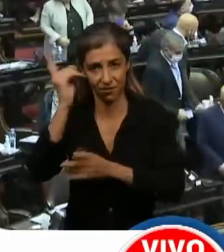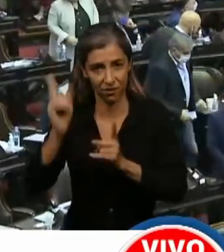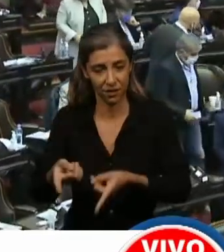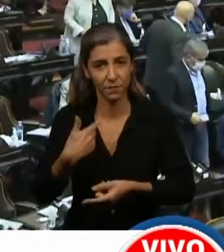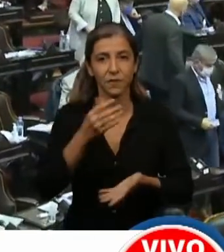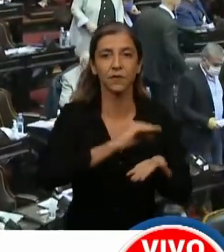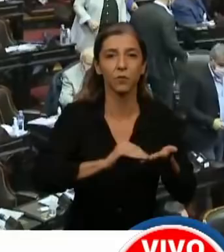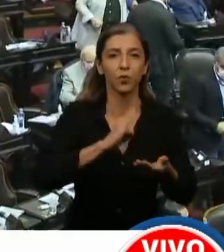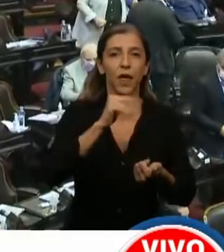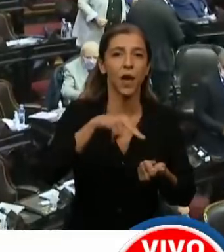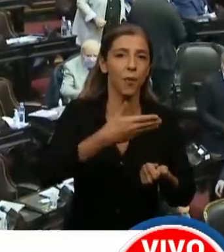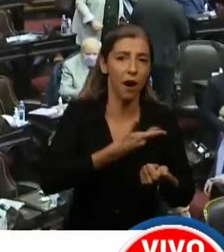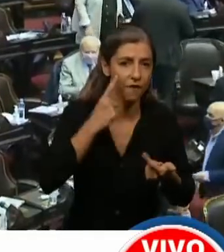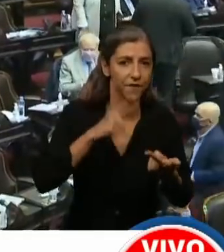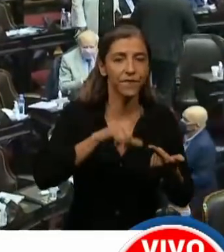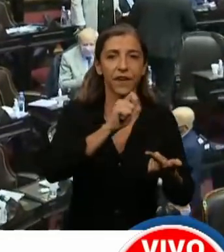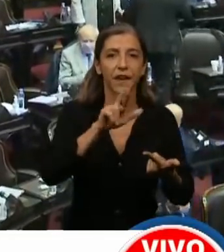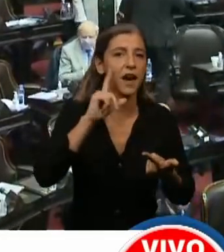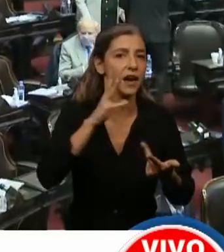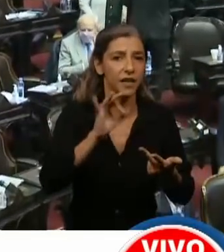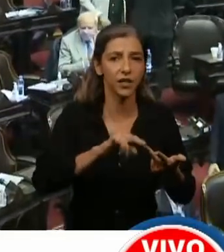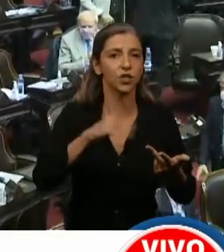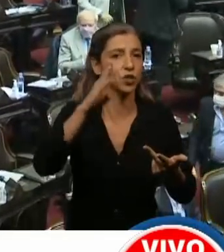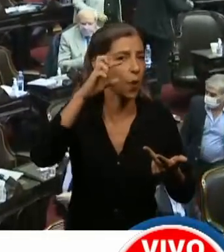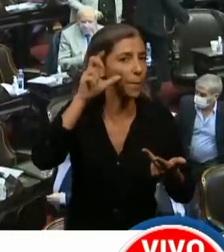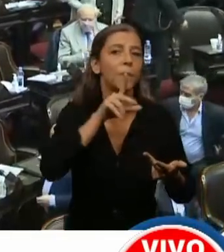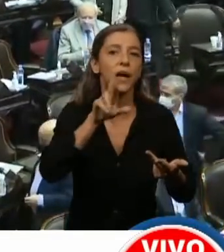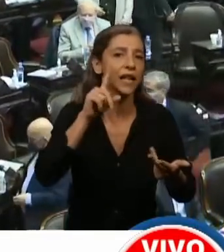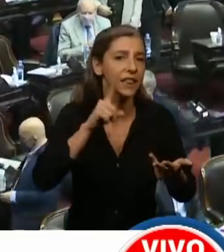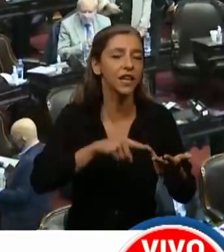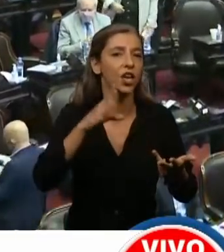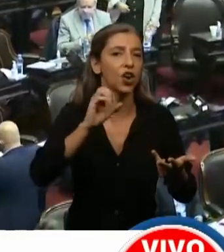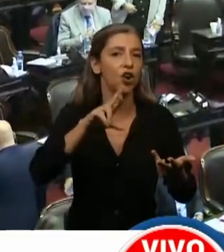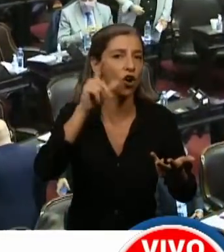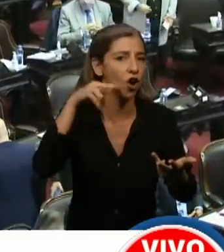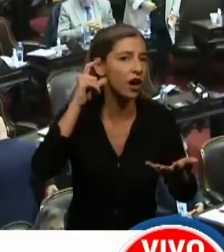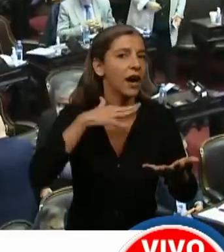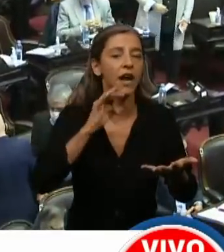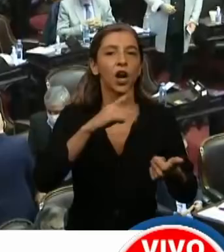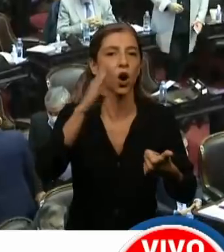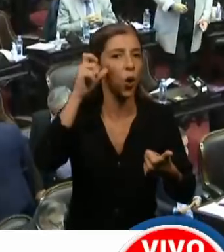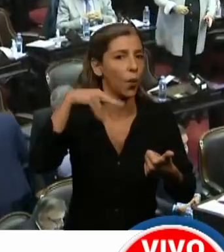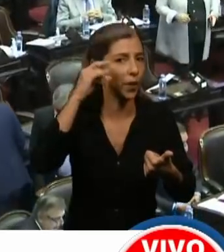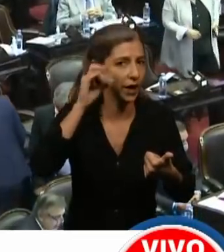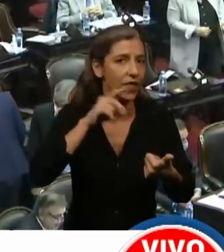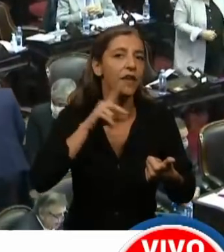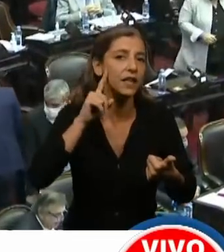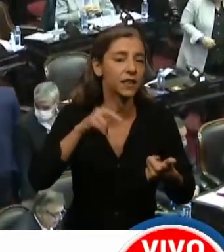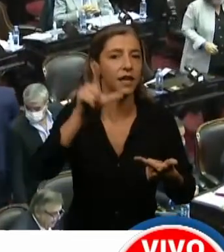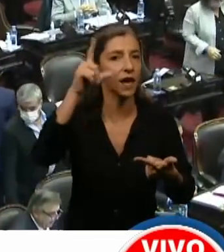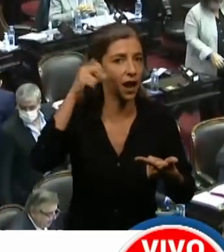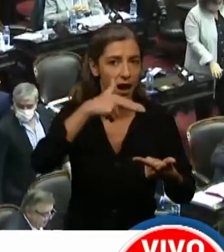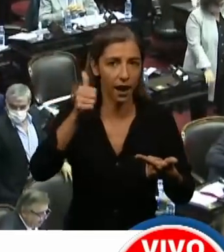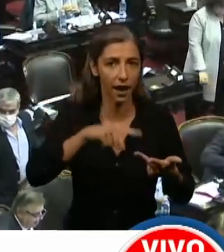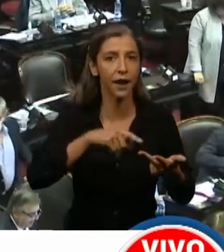Banfi, Soledad Carrizo, Luis Petri, Alfredo Cornejo, Atilio Benedetti, Graciela Lena,